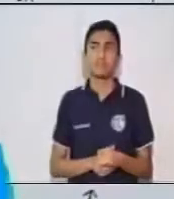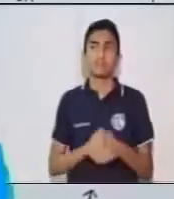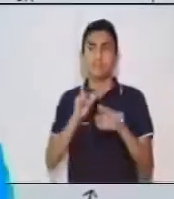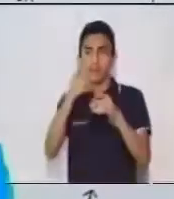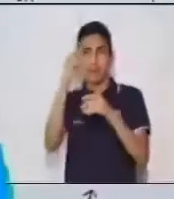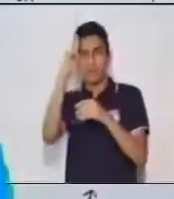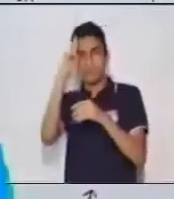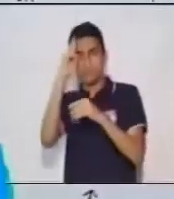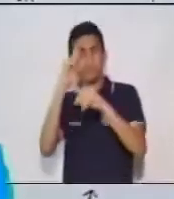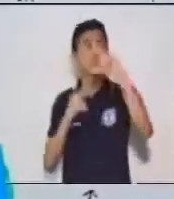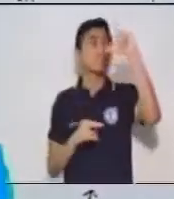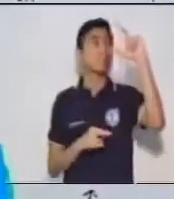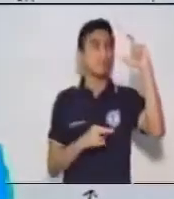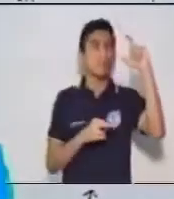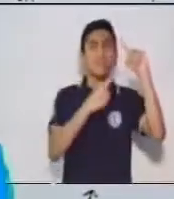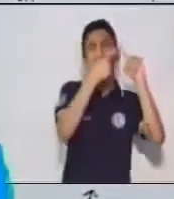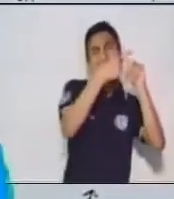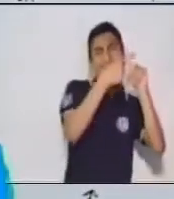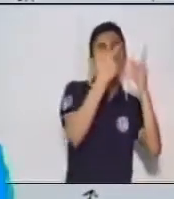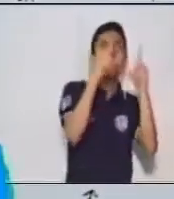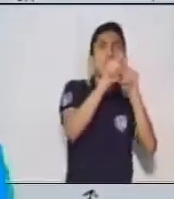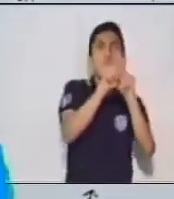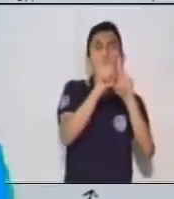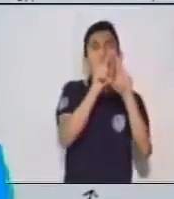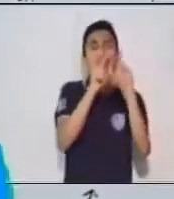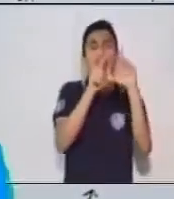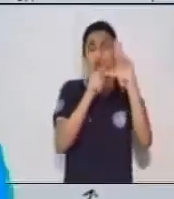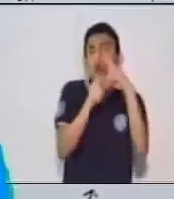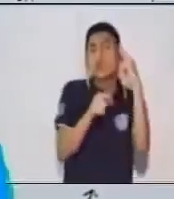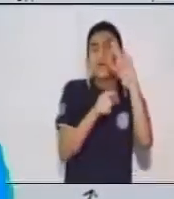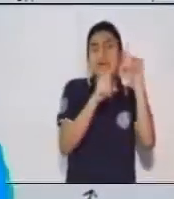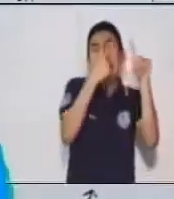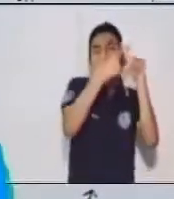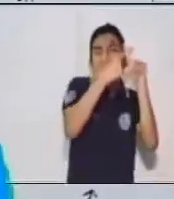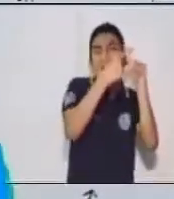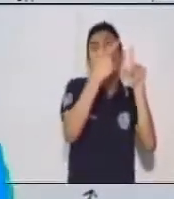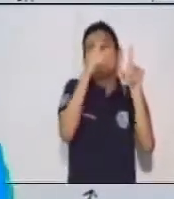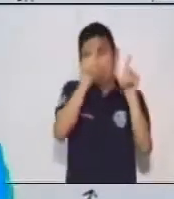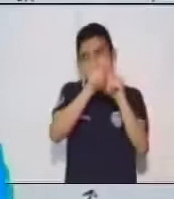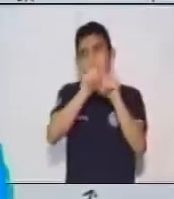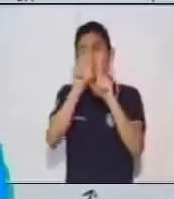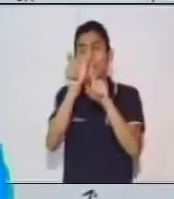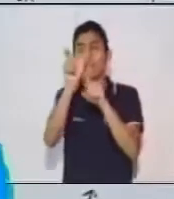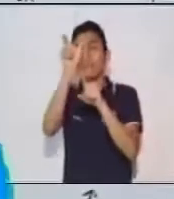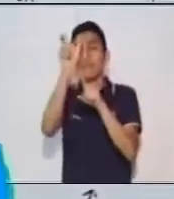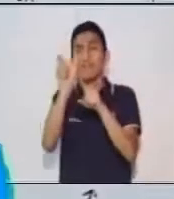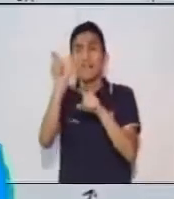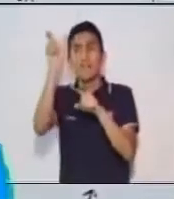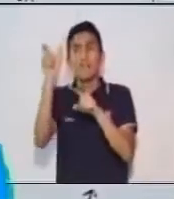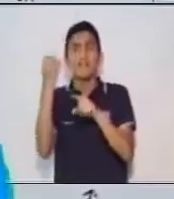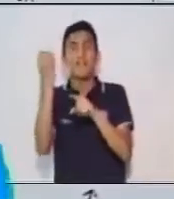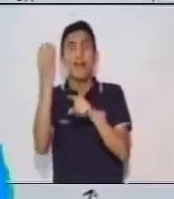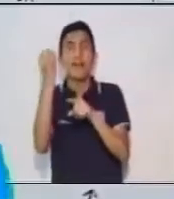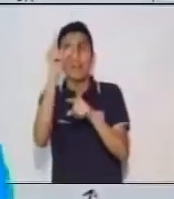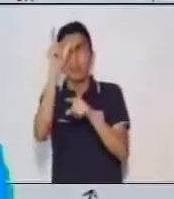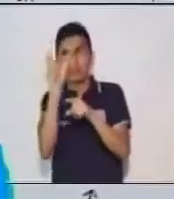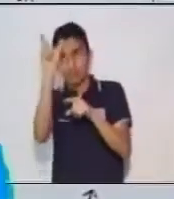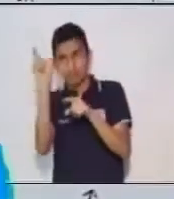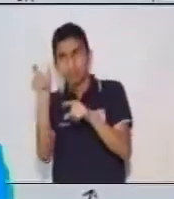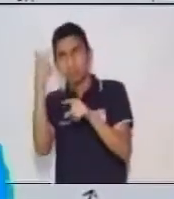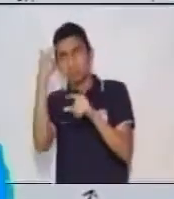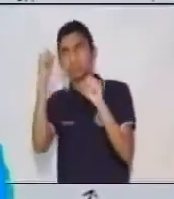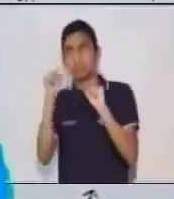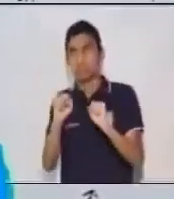como tamaño x, podemos decir entonces que nuestros rectángulos tienen x como